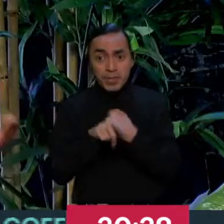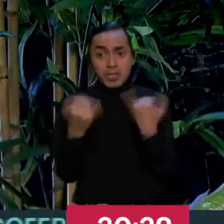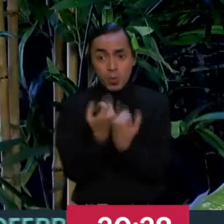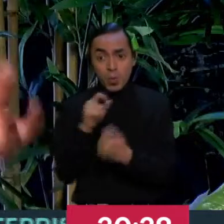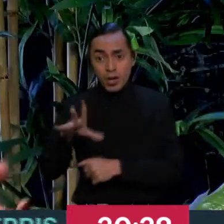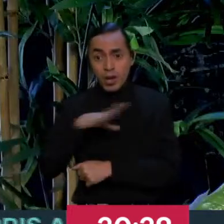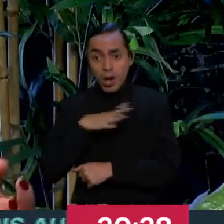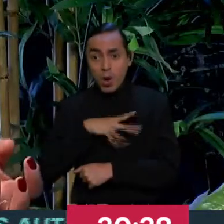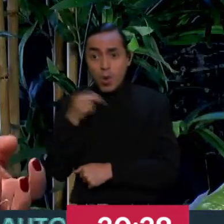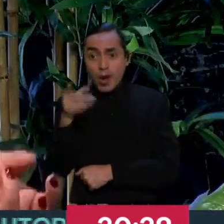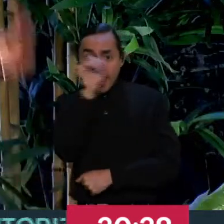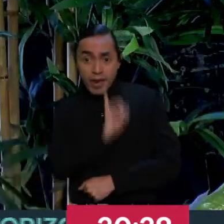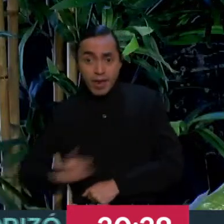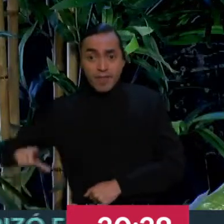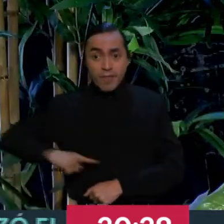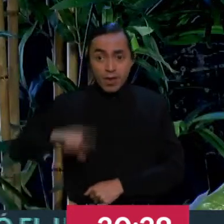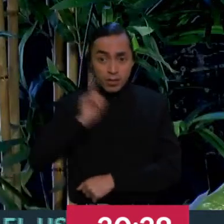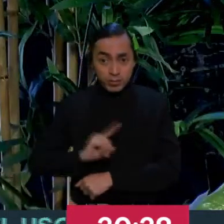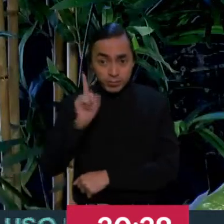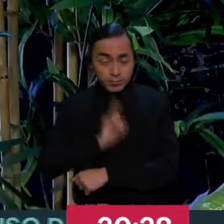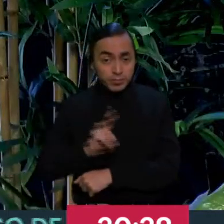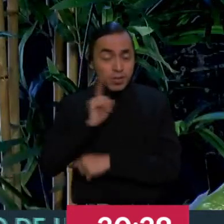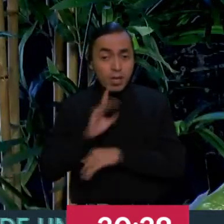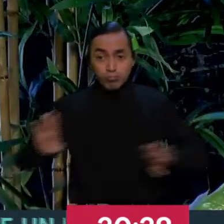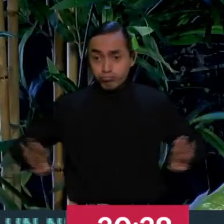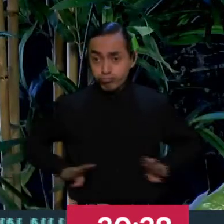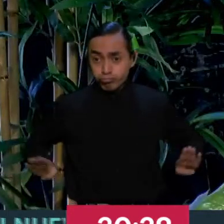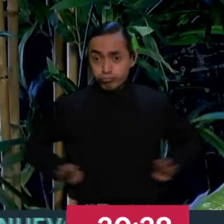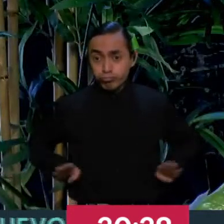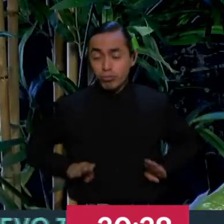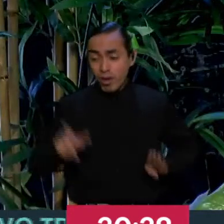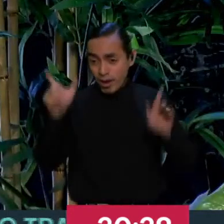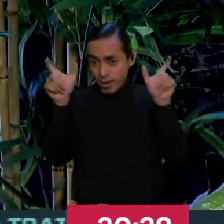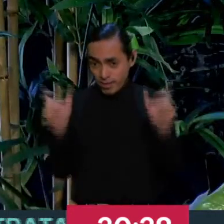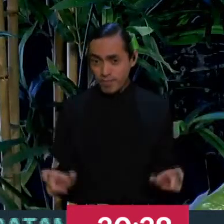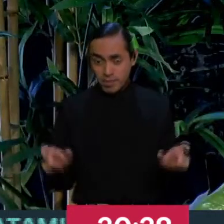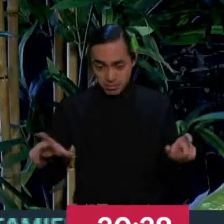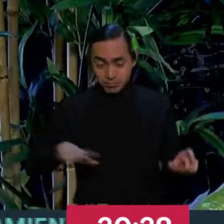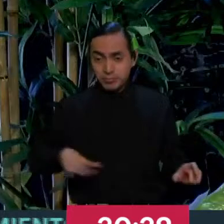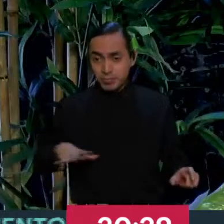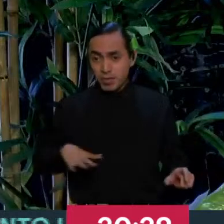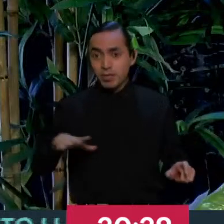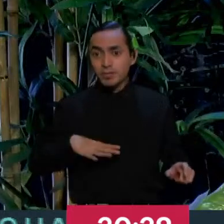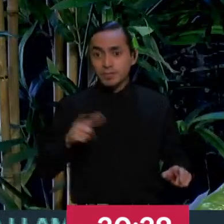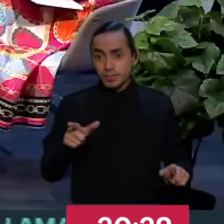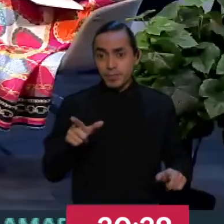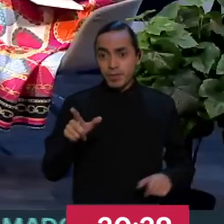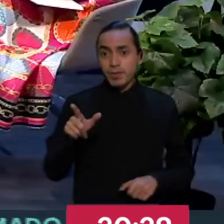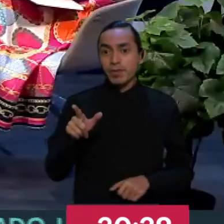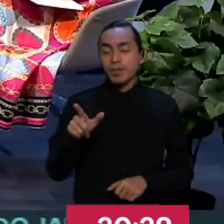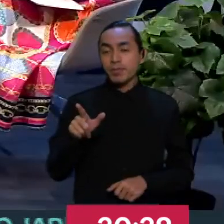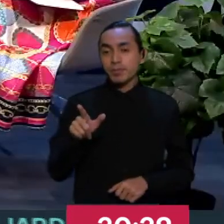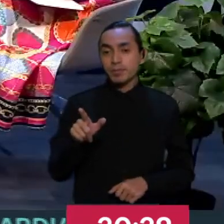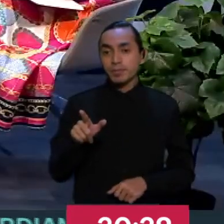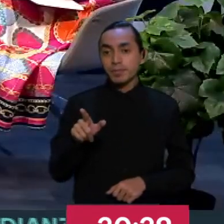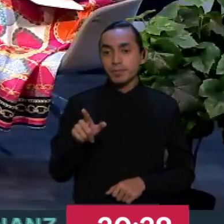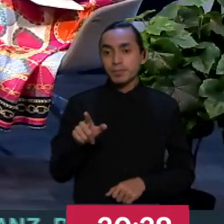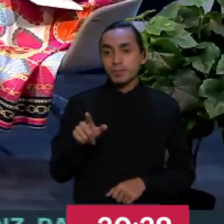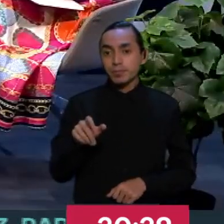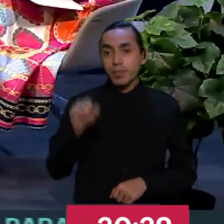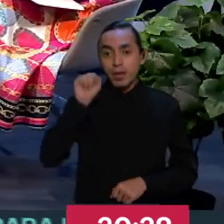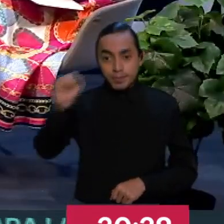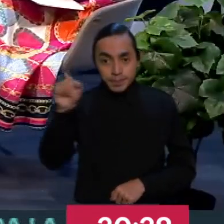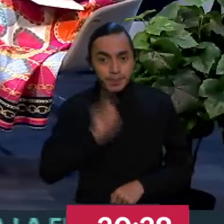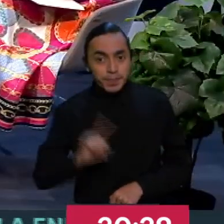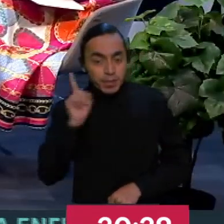una jefa de gobierno con todas las características que tiene, ¿no? También abiertamente feminista, ambas vienen de los movimientos sociales